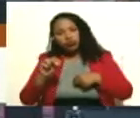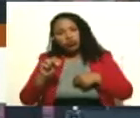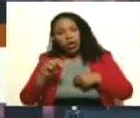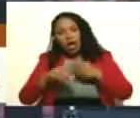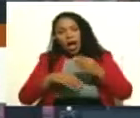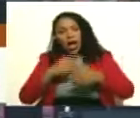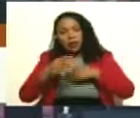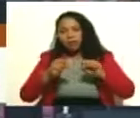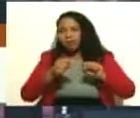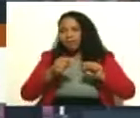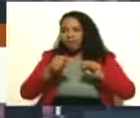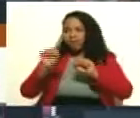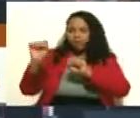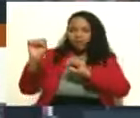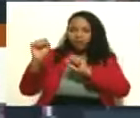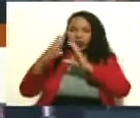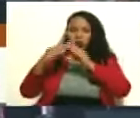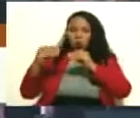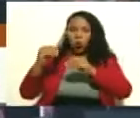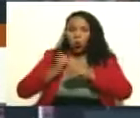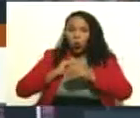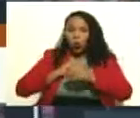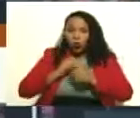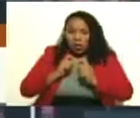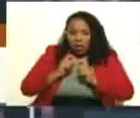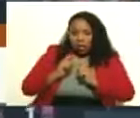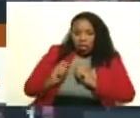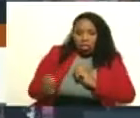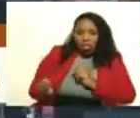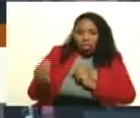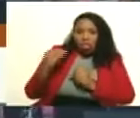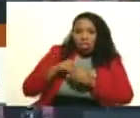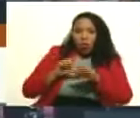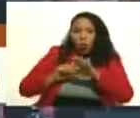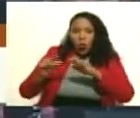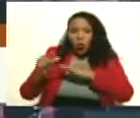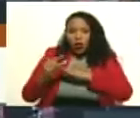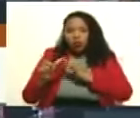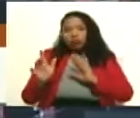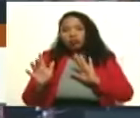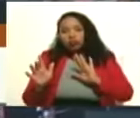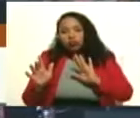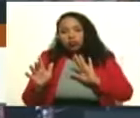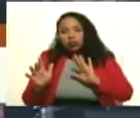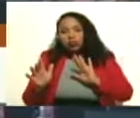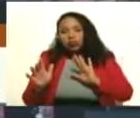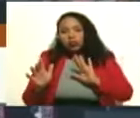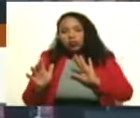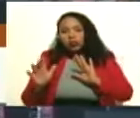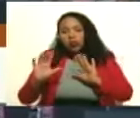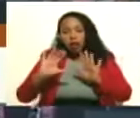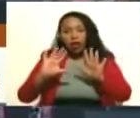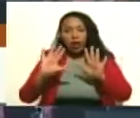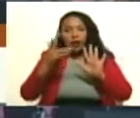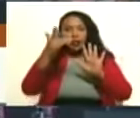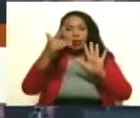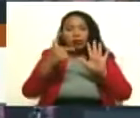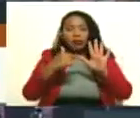y rechazar en todas sus partes cualquier intento que haga Guyana. Y luego la quinta pregunta.